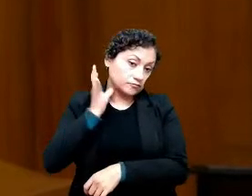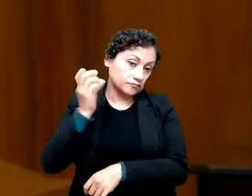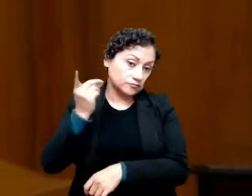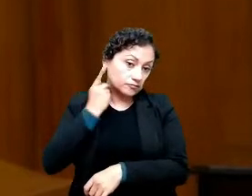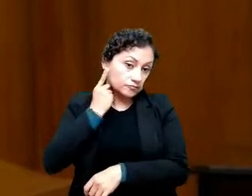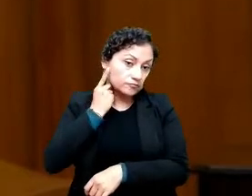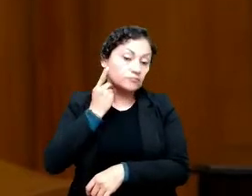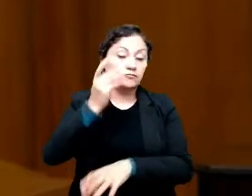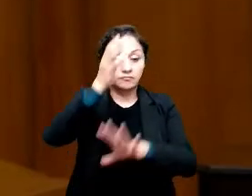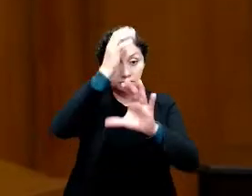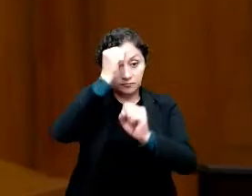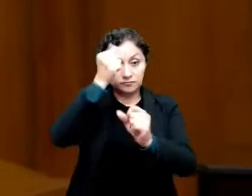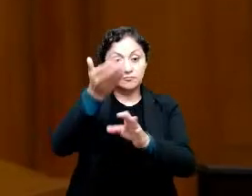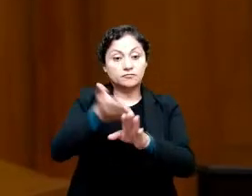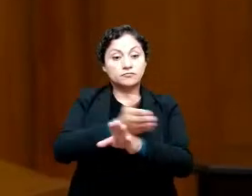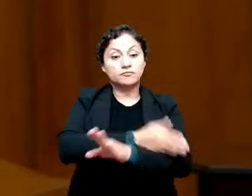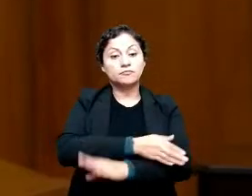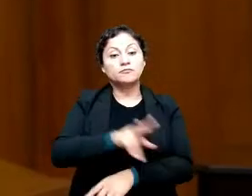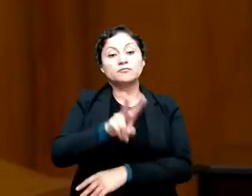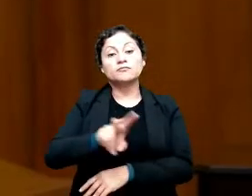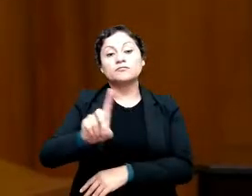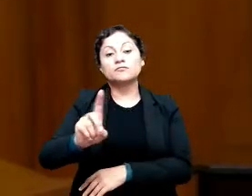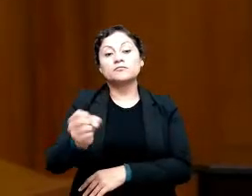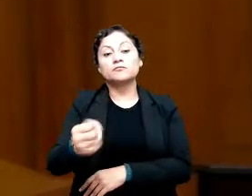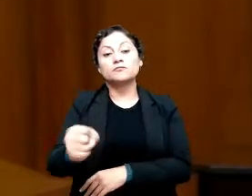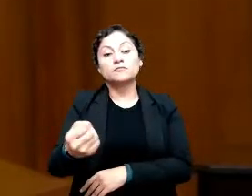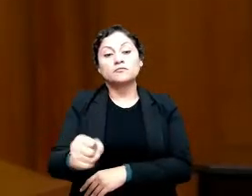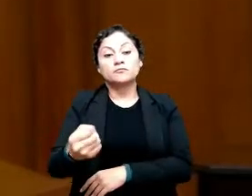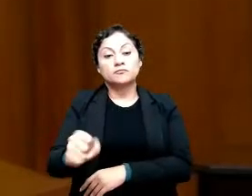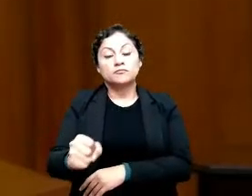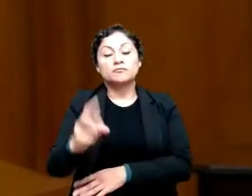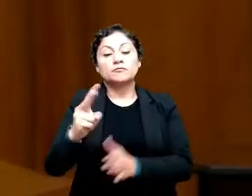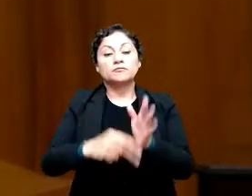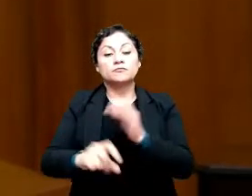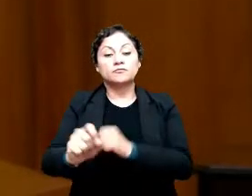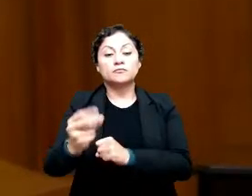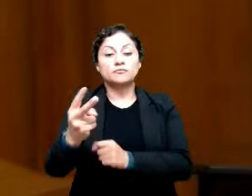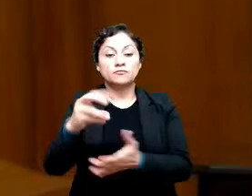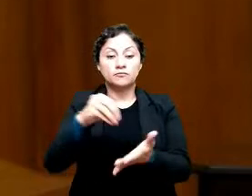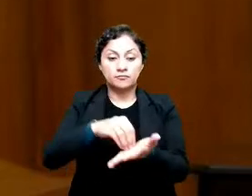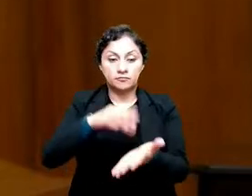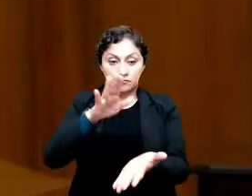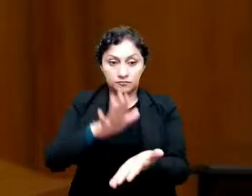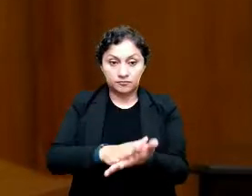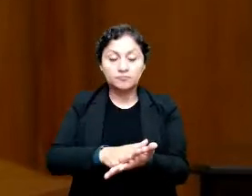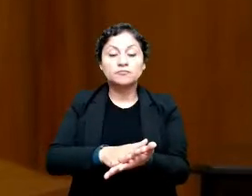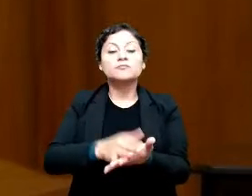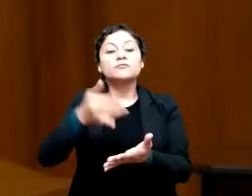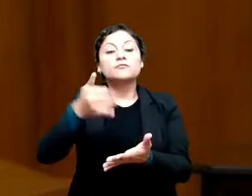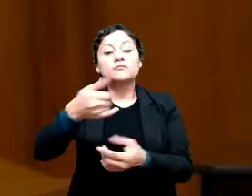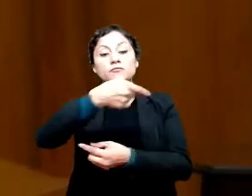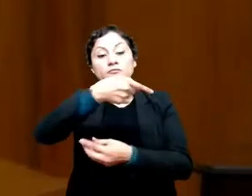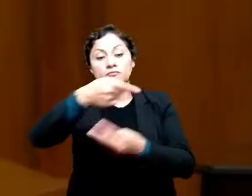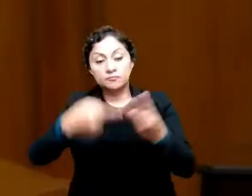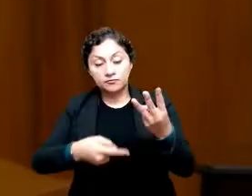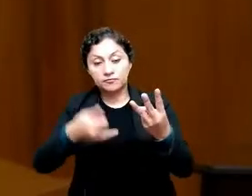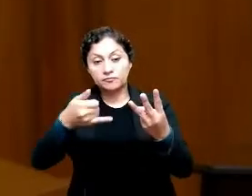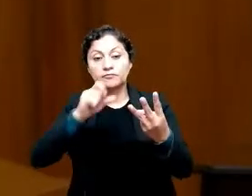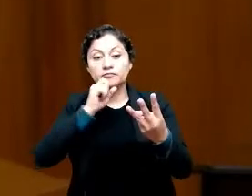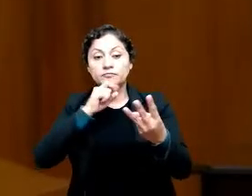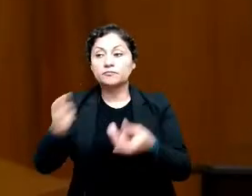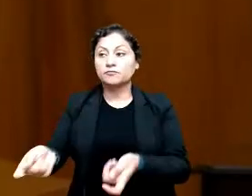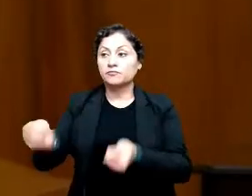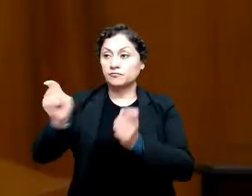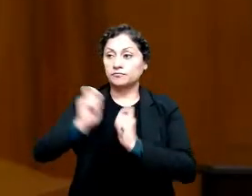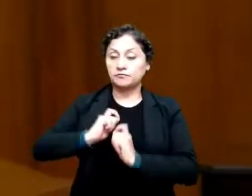Gaceta del Gobierno el viernes 30 de septiembre del 2022 y atendiendo la instrucción del licenciado Alfredo